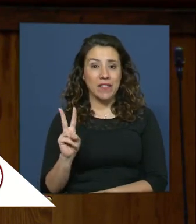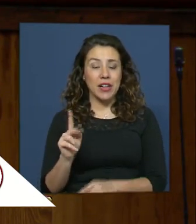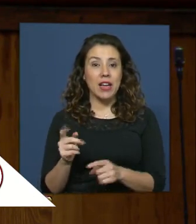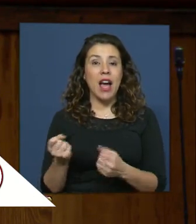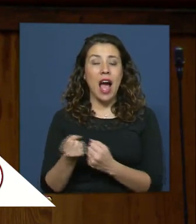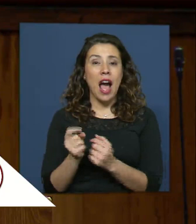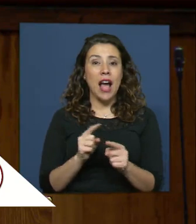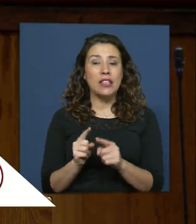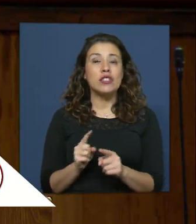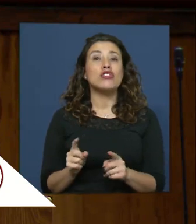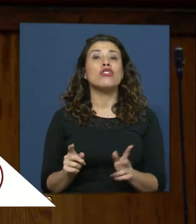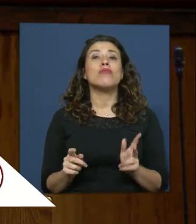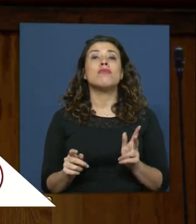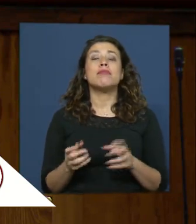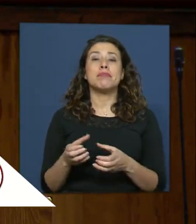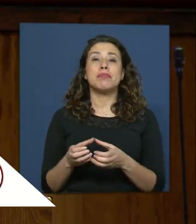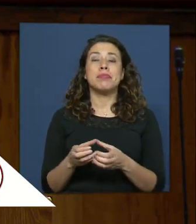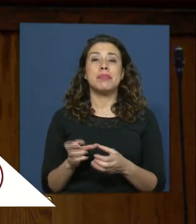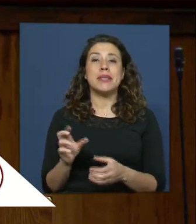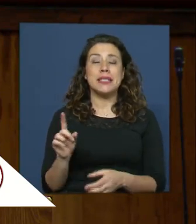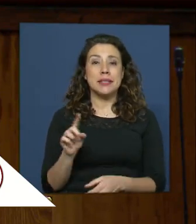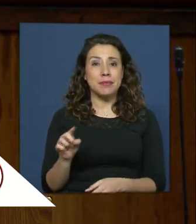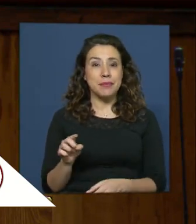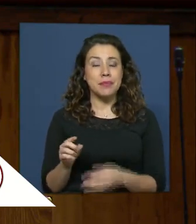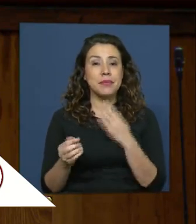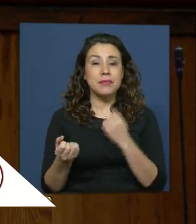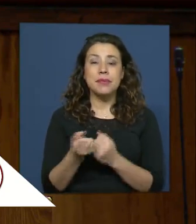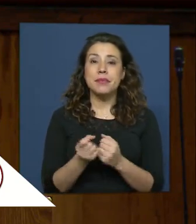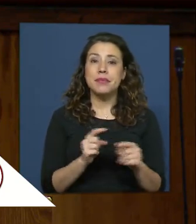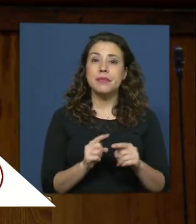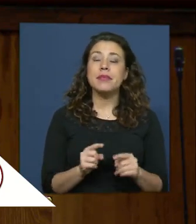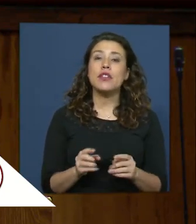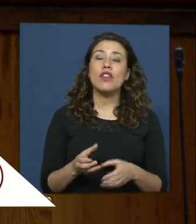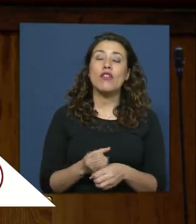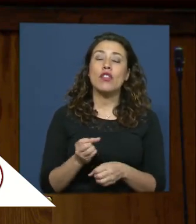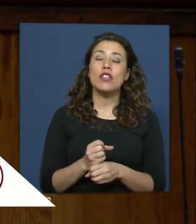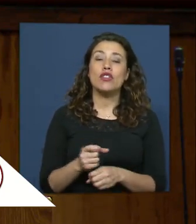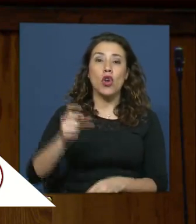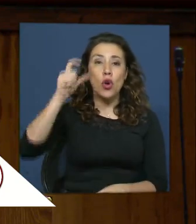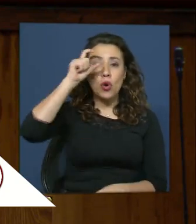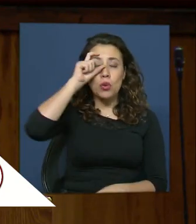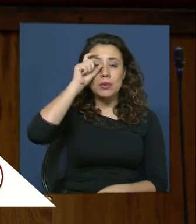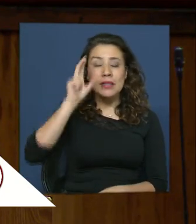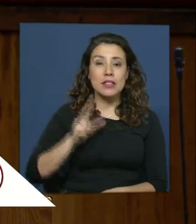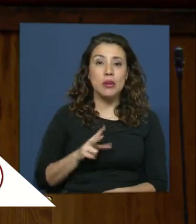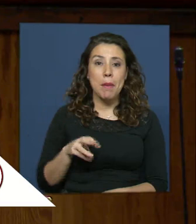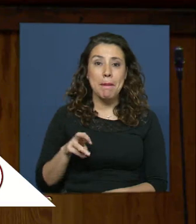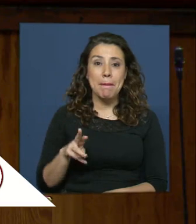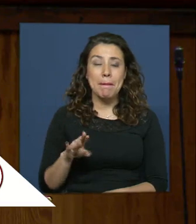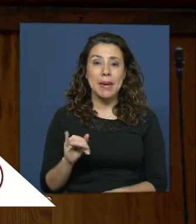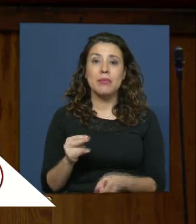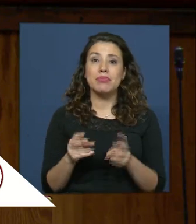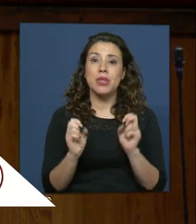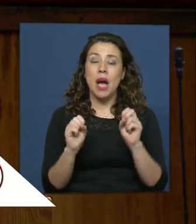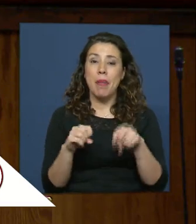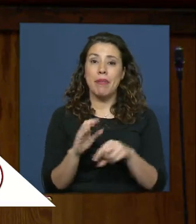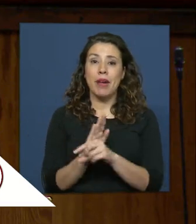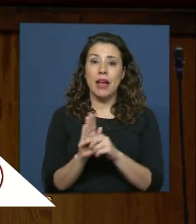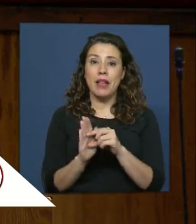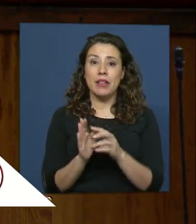Partido Socialista, señor Enrique Aldunate, y el asesor de la Fundación Jaime Guzmán, señor Héctor Meri, se aprobó una